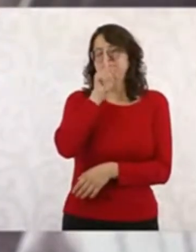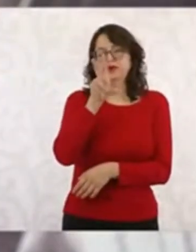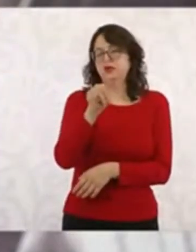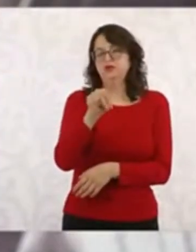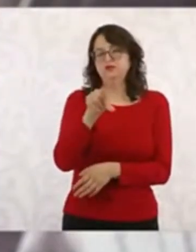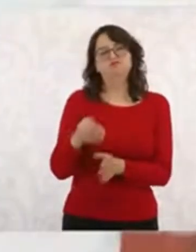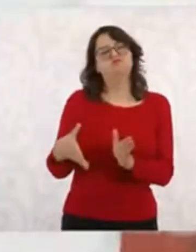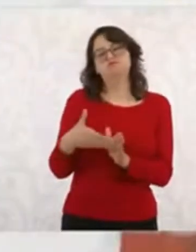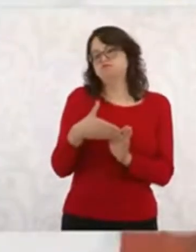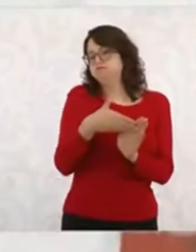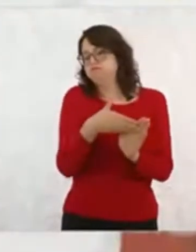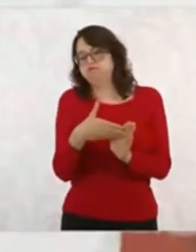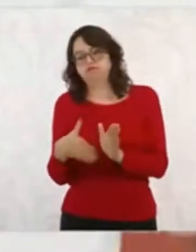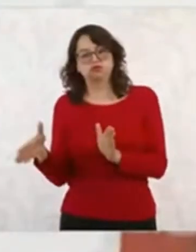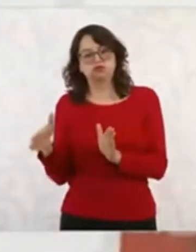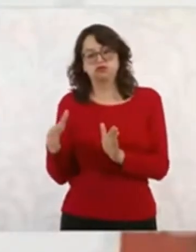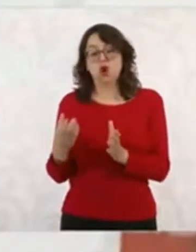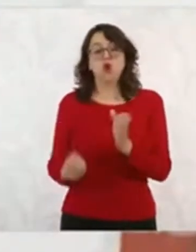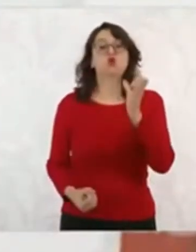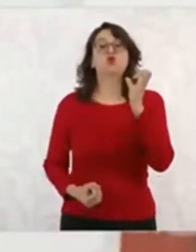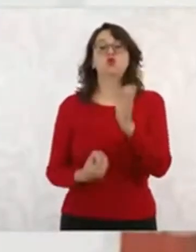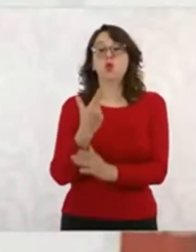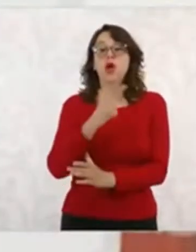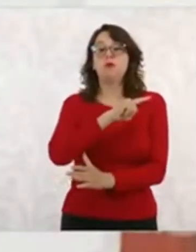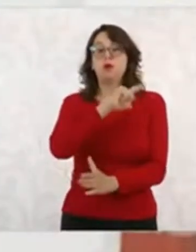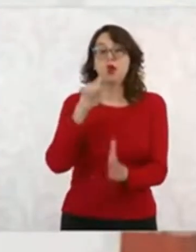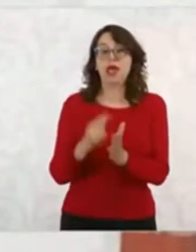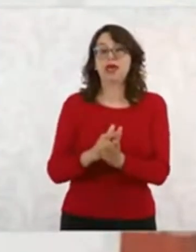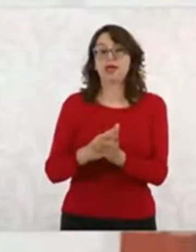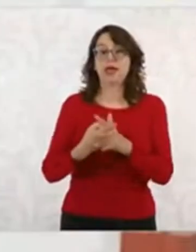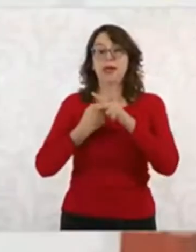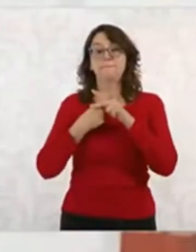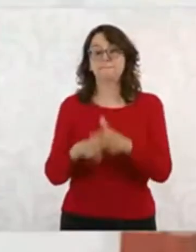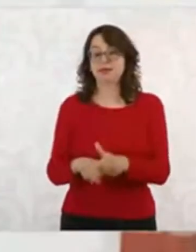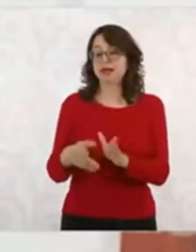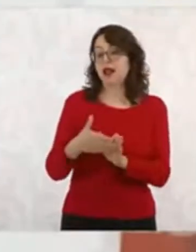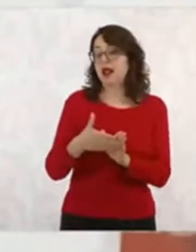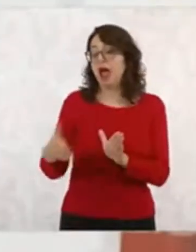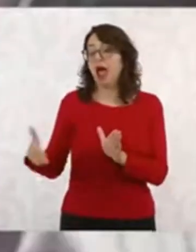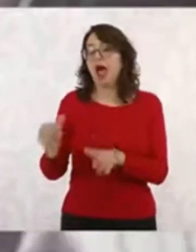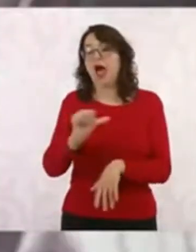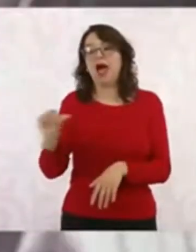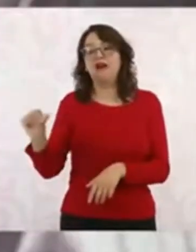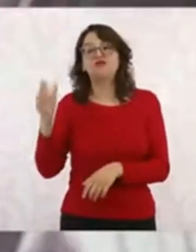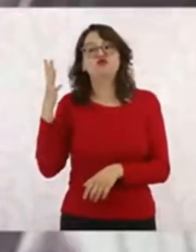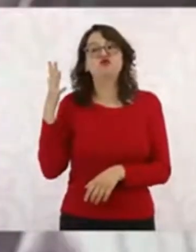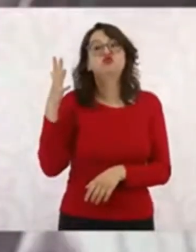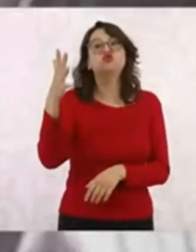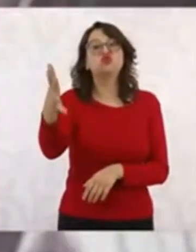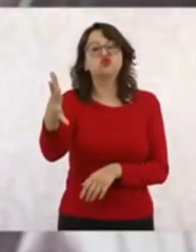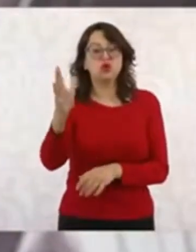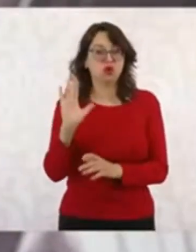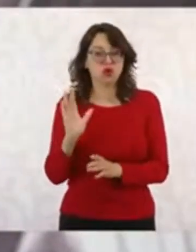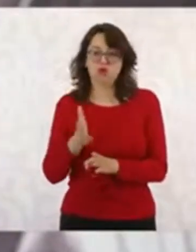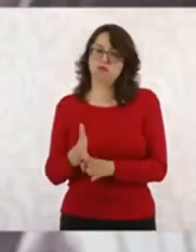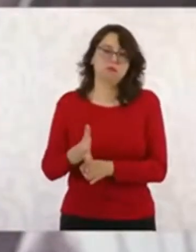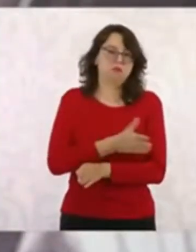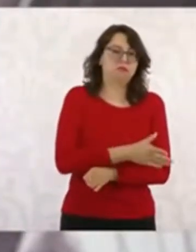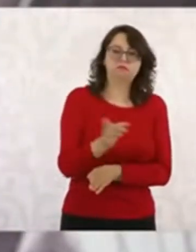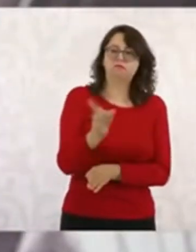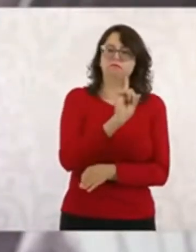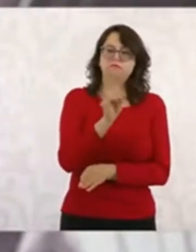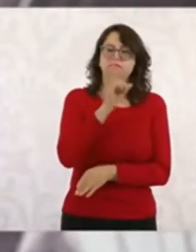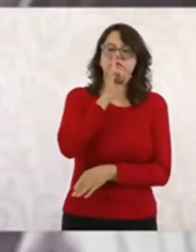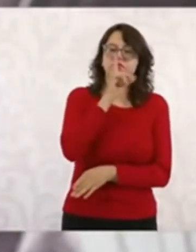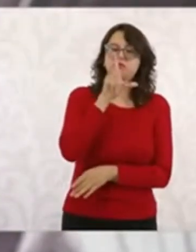retroactividad porque son actos nuevos que se realizan en el futuro. Por ejemplo, de acuerdo con esta